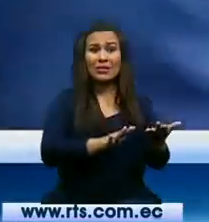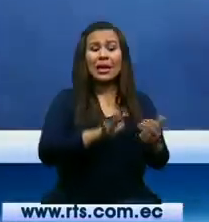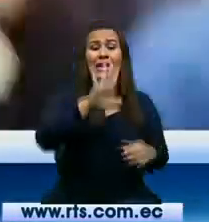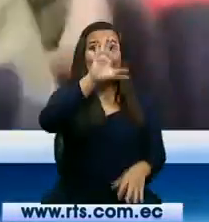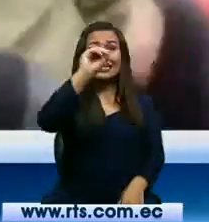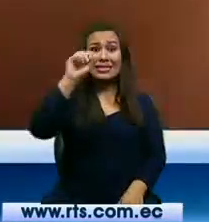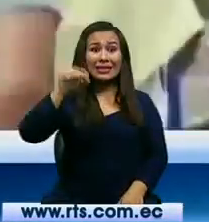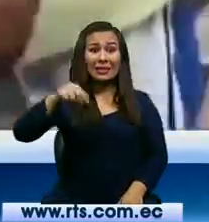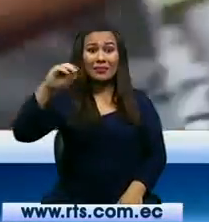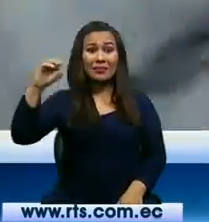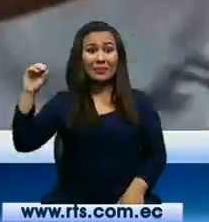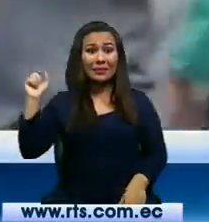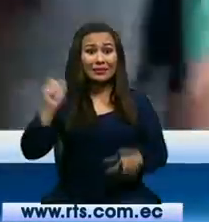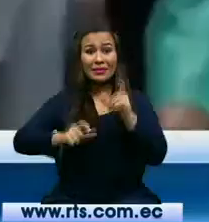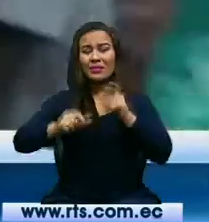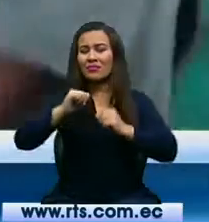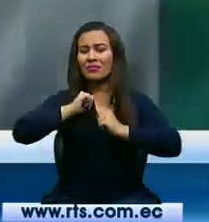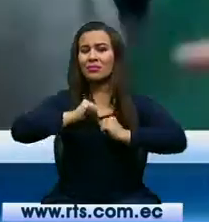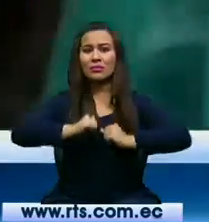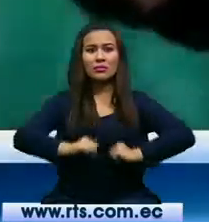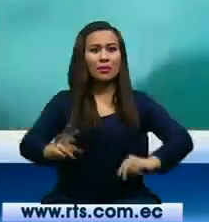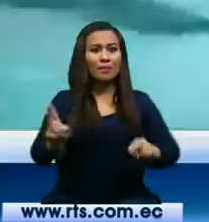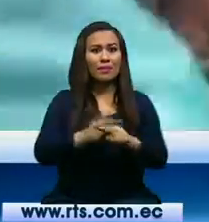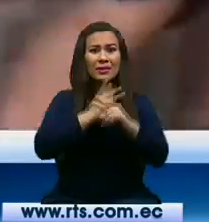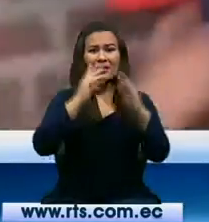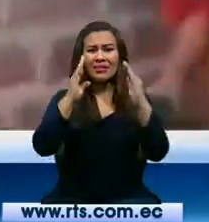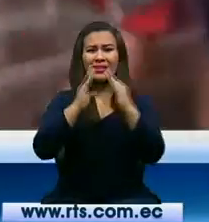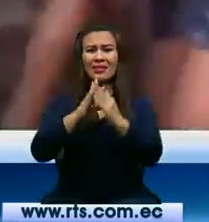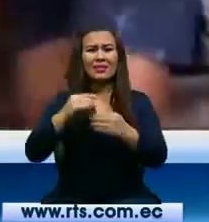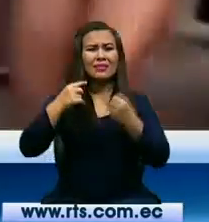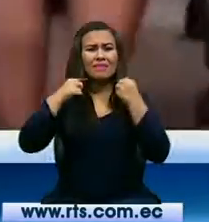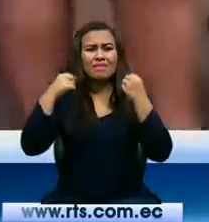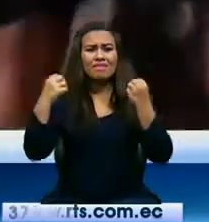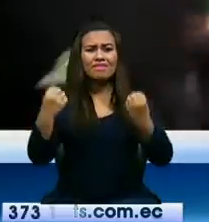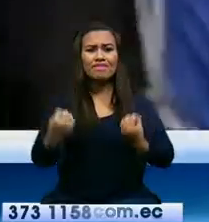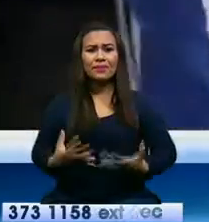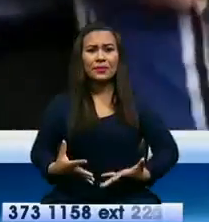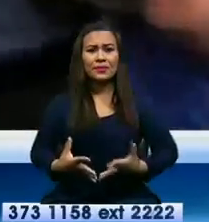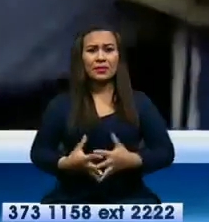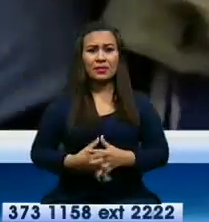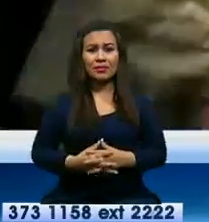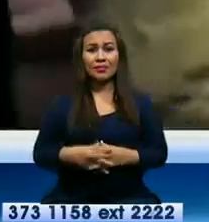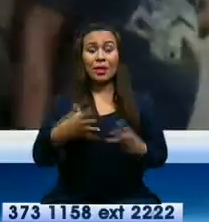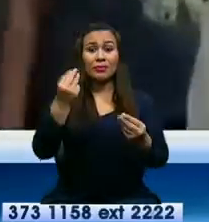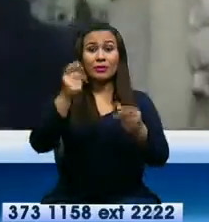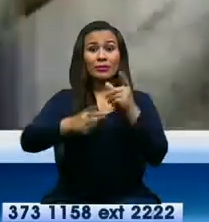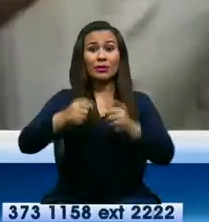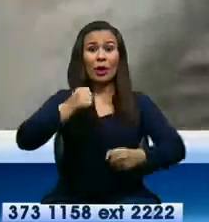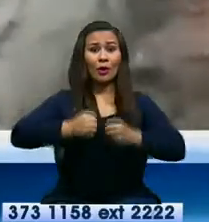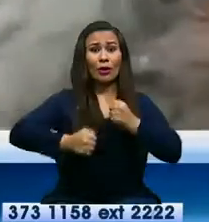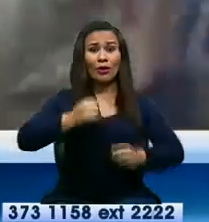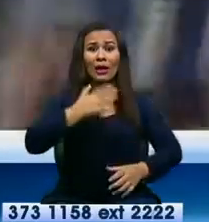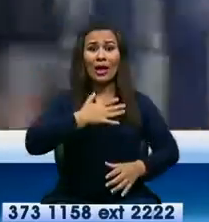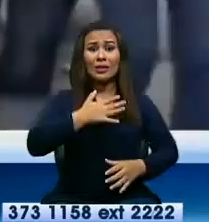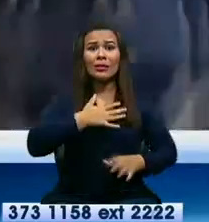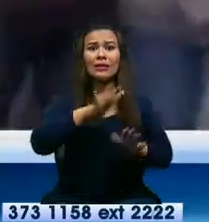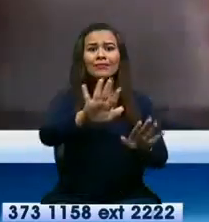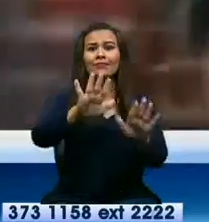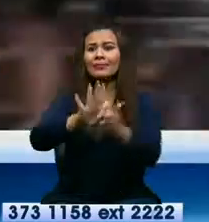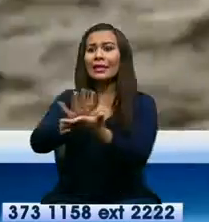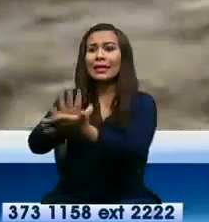han resultado afectadas. La gente está corriendo. La gente está corriendo asustada. Tranquilidad,